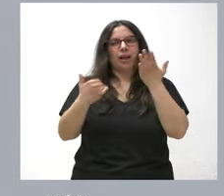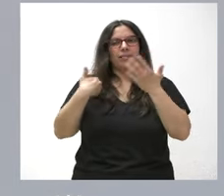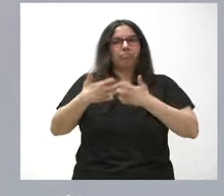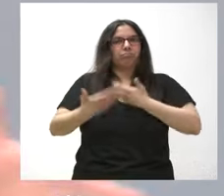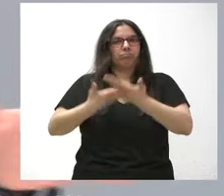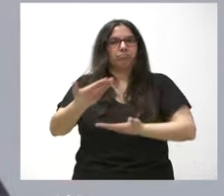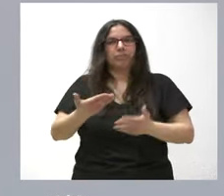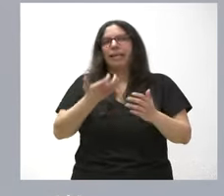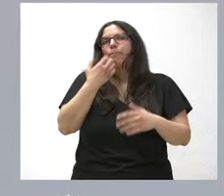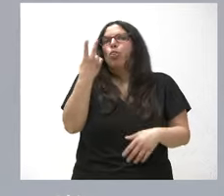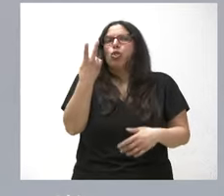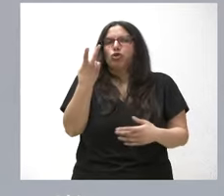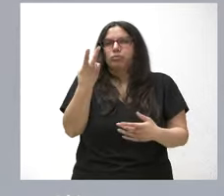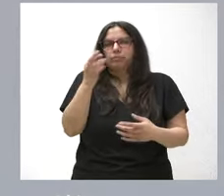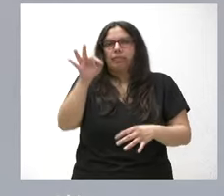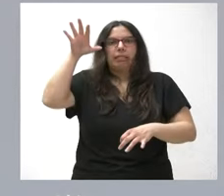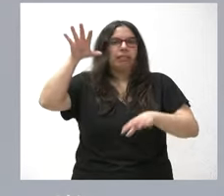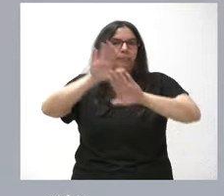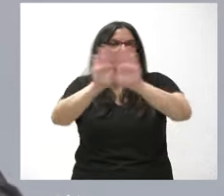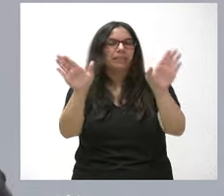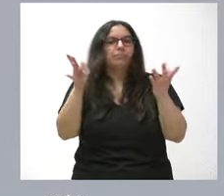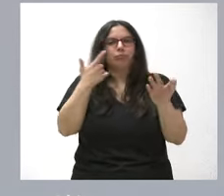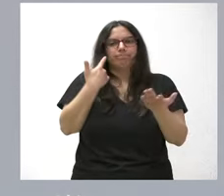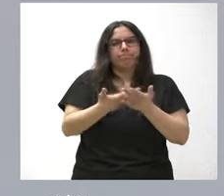Son solo dos ejemplos de inversiones que reflejan